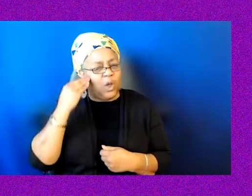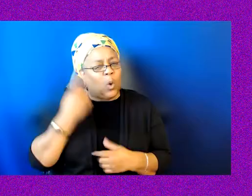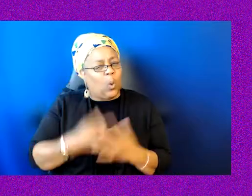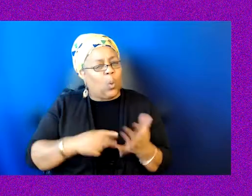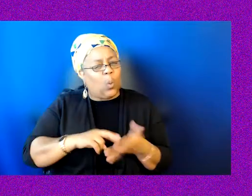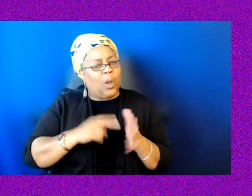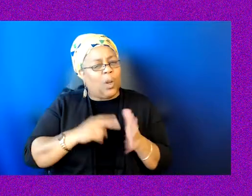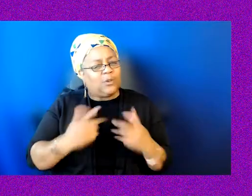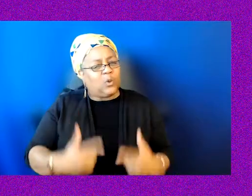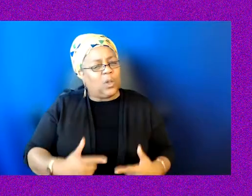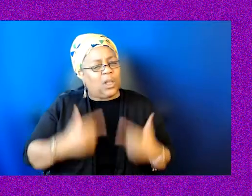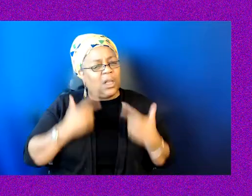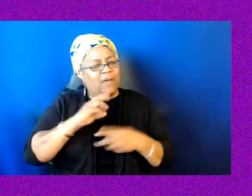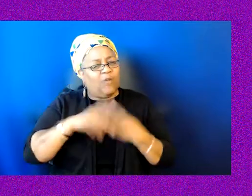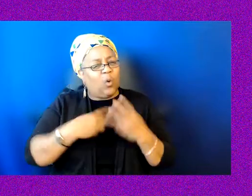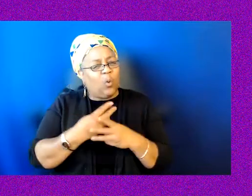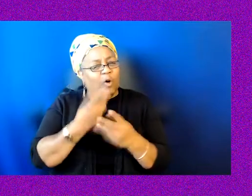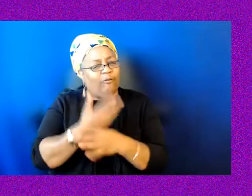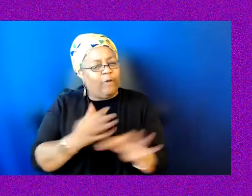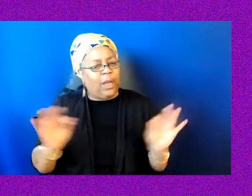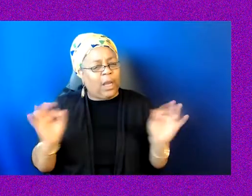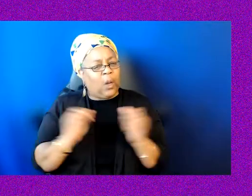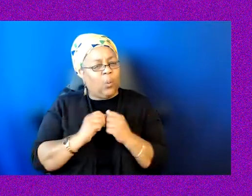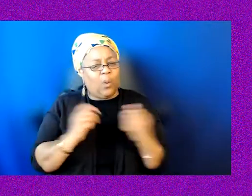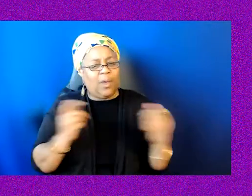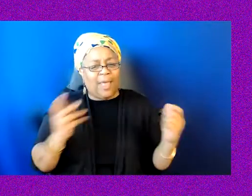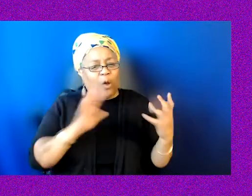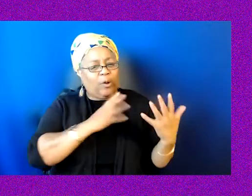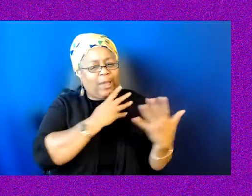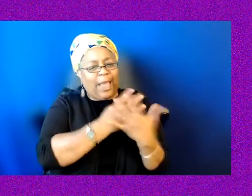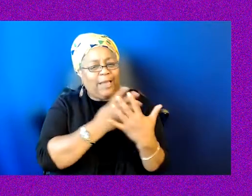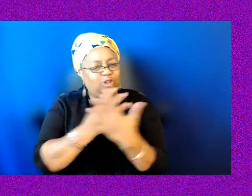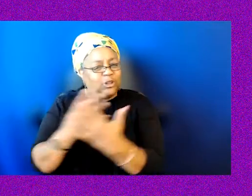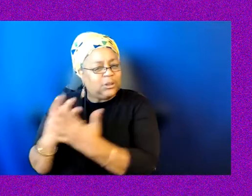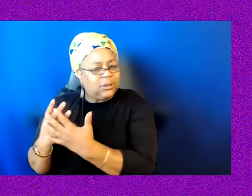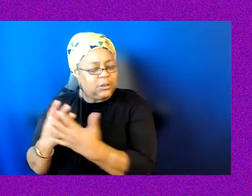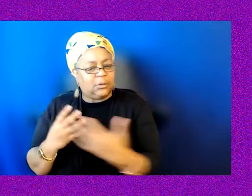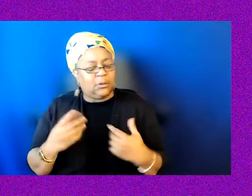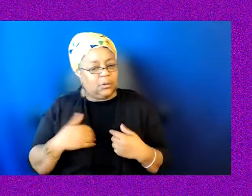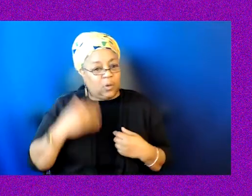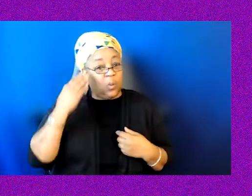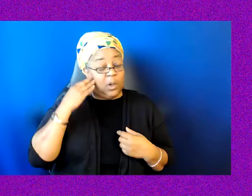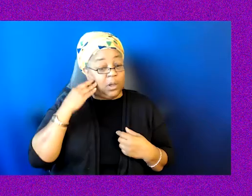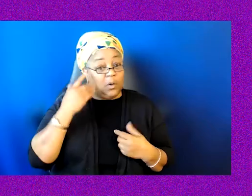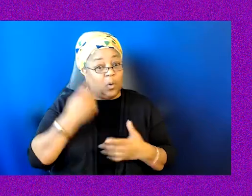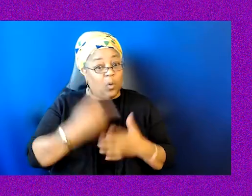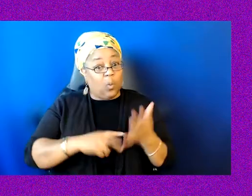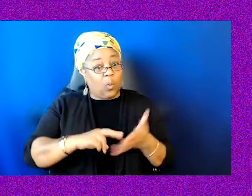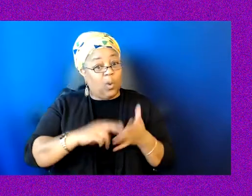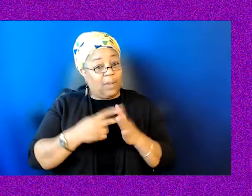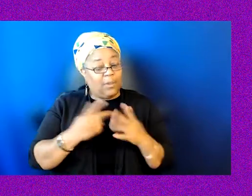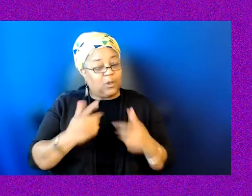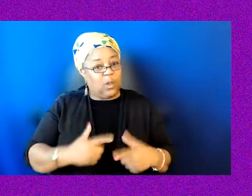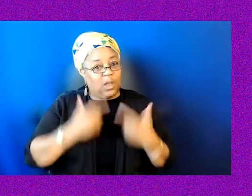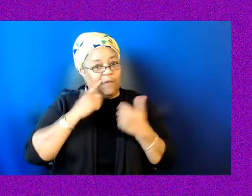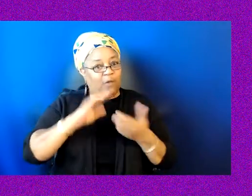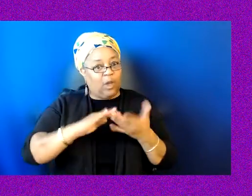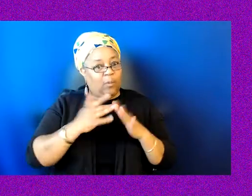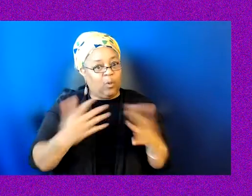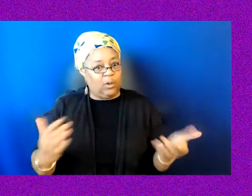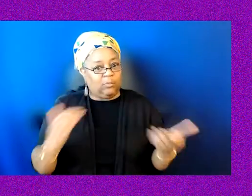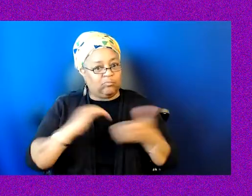y memoria y recuerdos, ya sabemos lo que significa vivir un mundo libre de jaulas, que significa